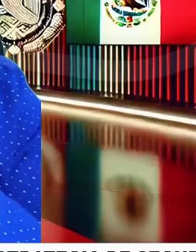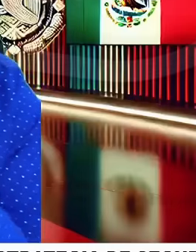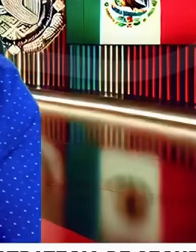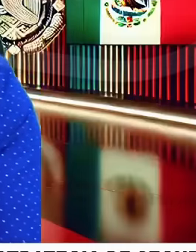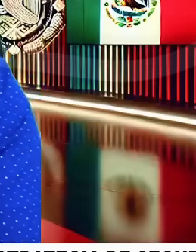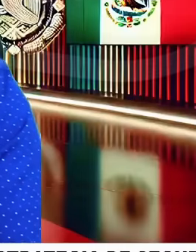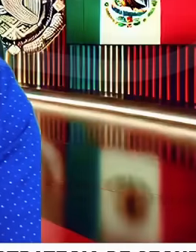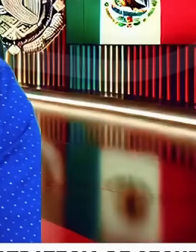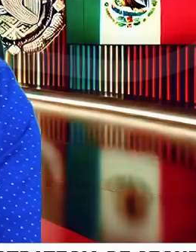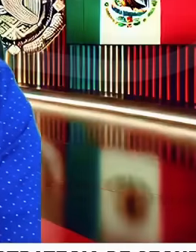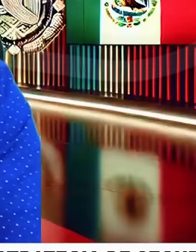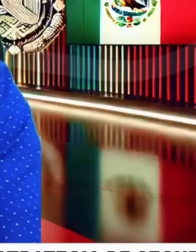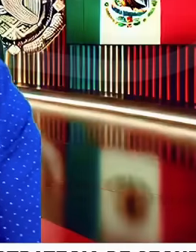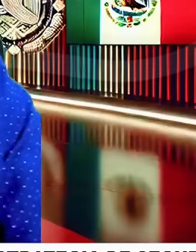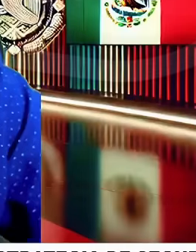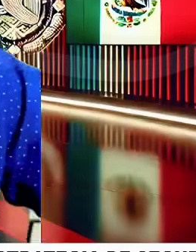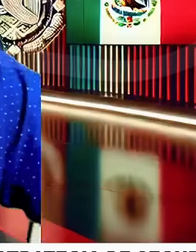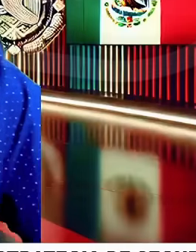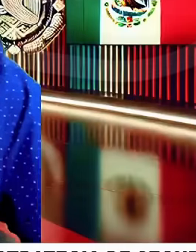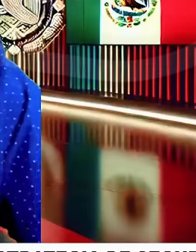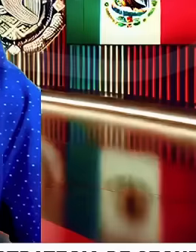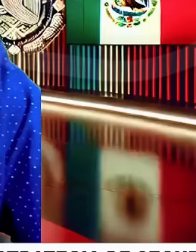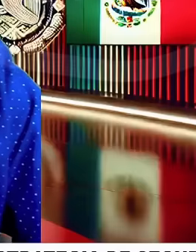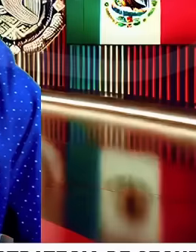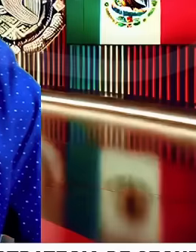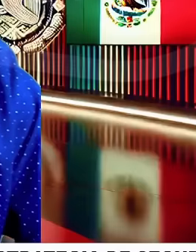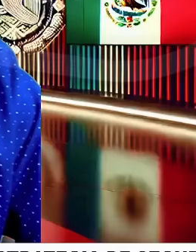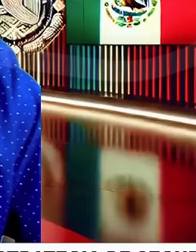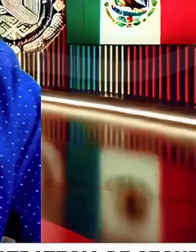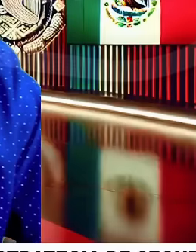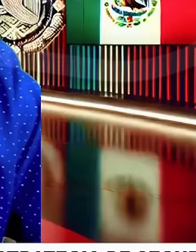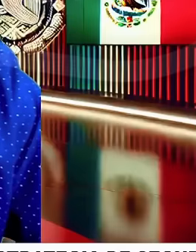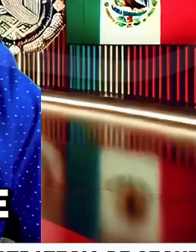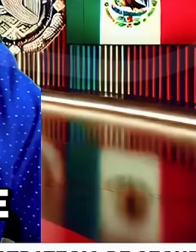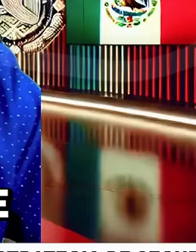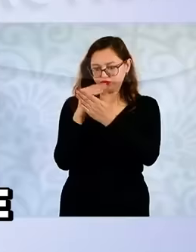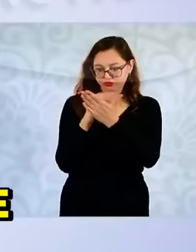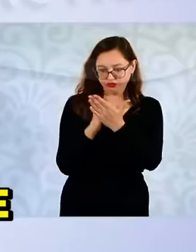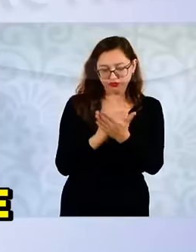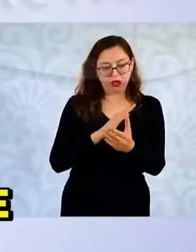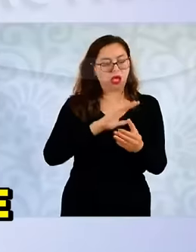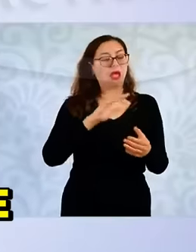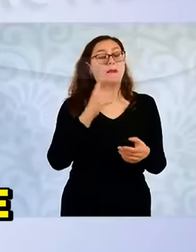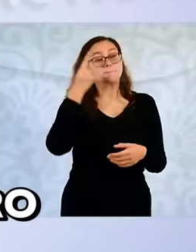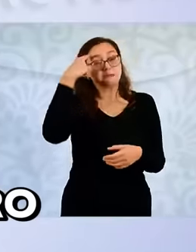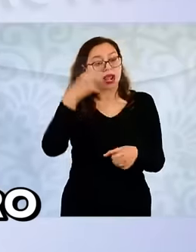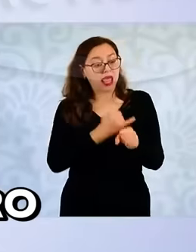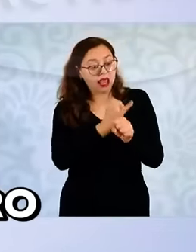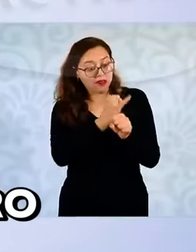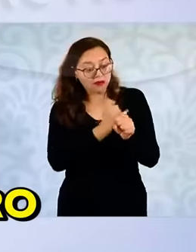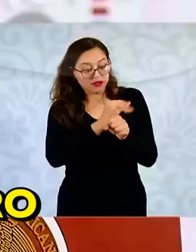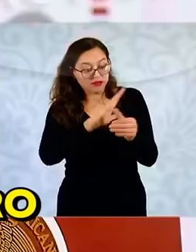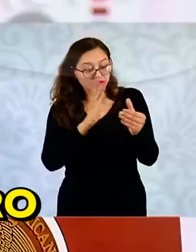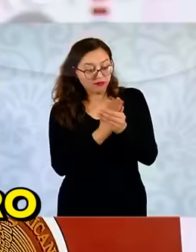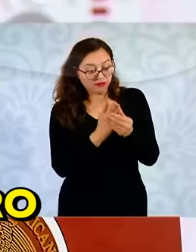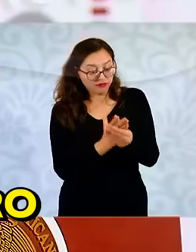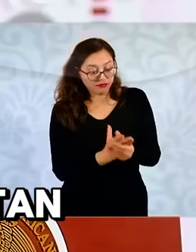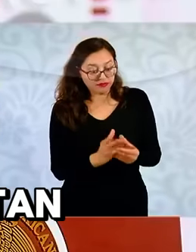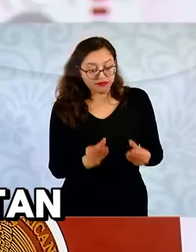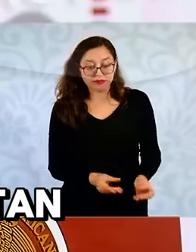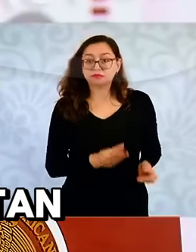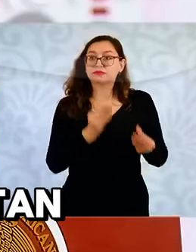Leyva se enfrenta cara a cara con Pigmenio Ibarra y sale completamente raspado este